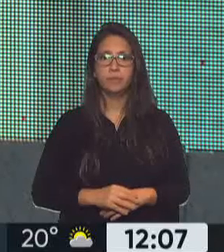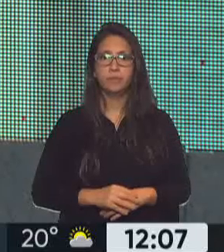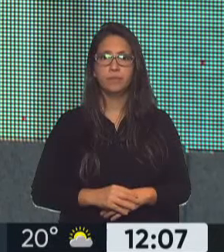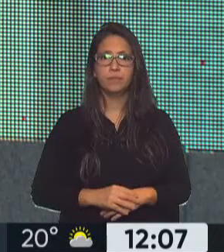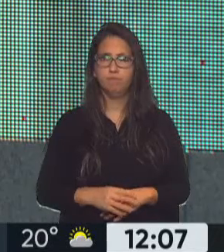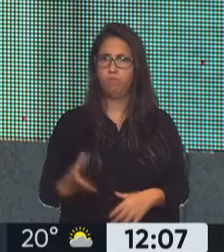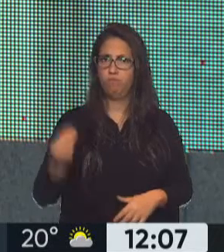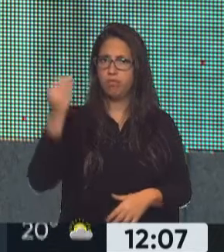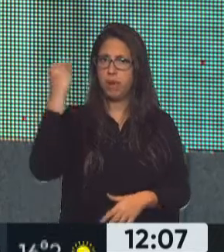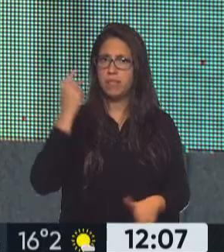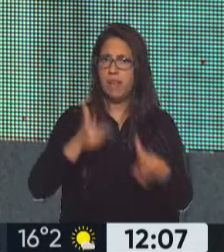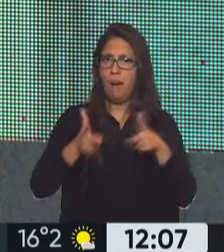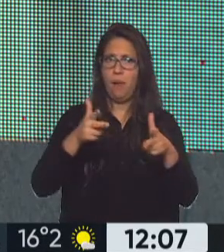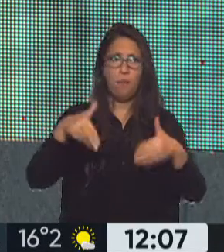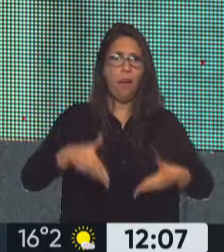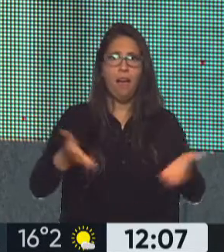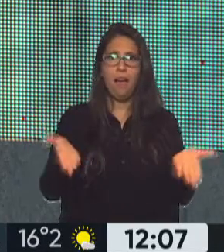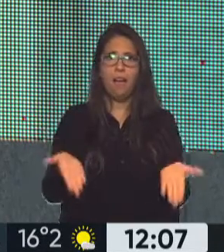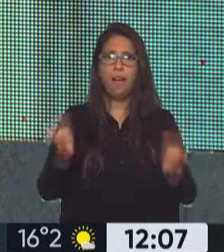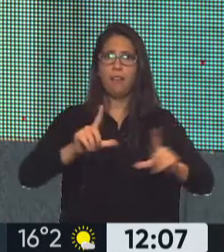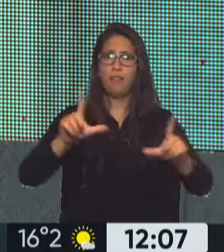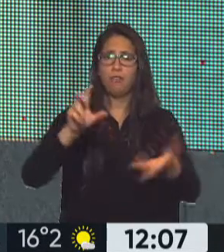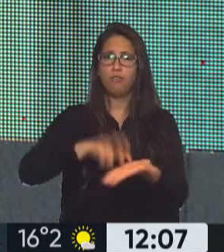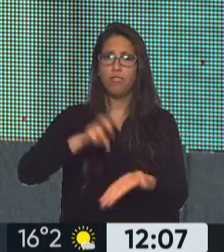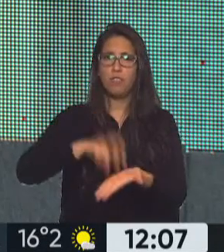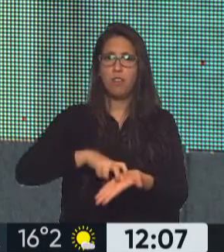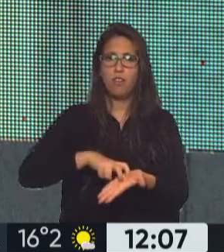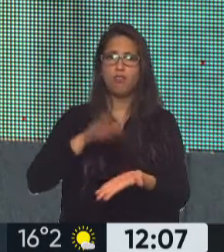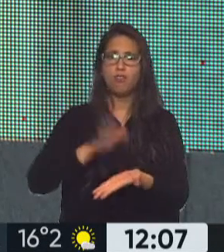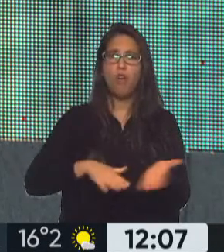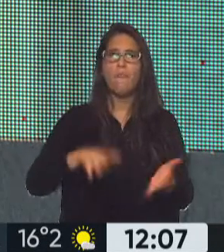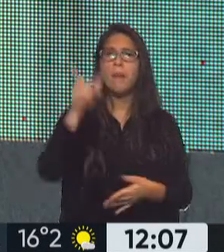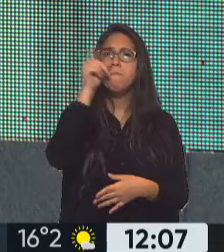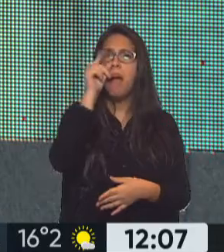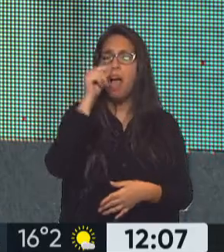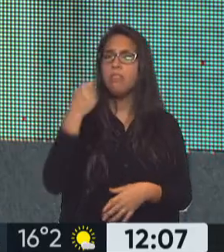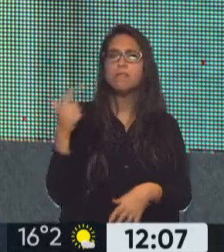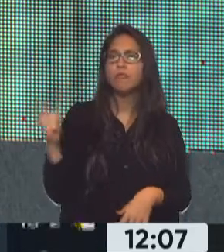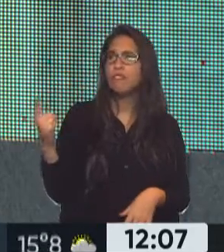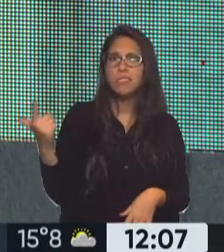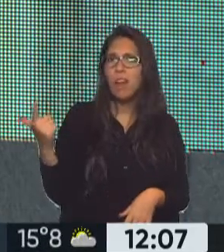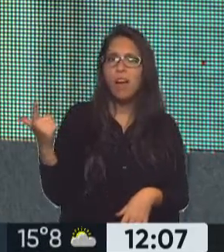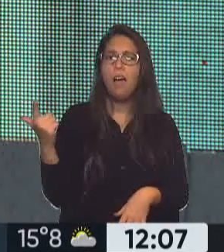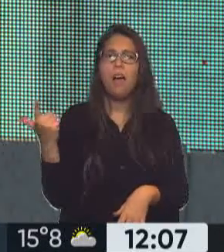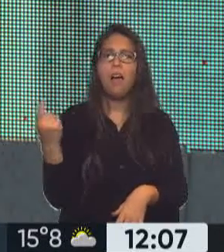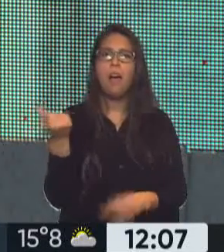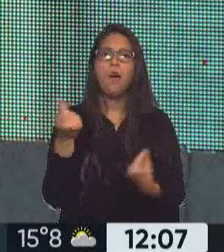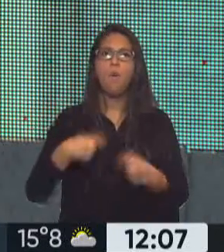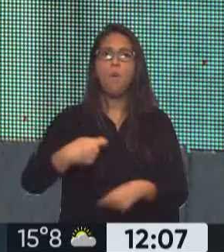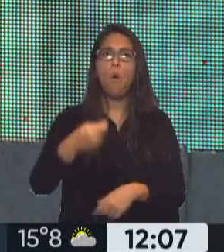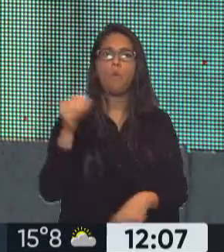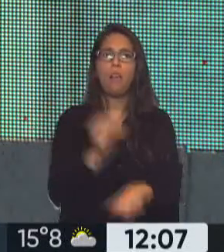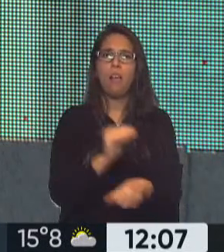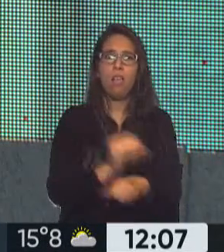¿Cuántas veces hemos hablado en este espacio, en este noticiero, a propósito de los padres ausentes, ¿no? Aquellos que no cumplen con la cuota alimentaria,